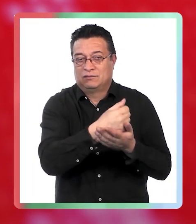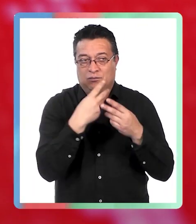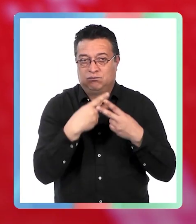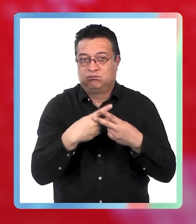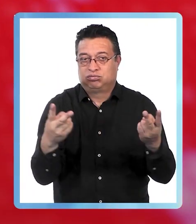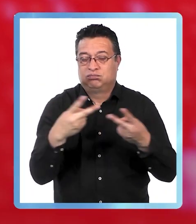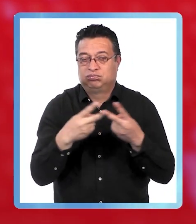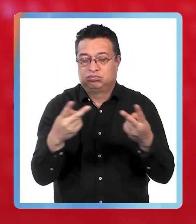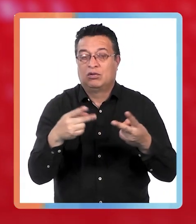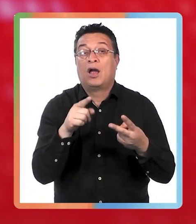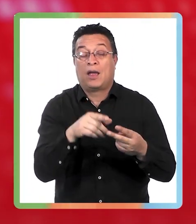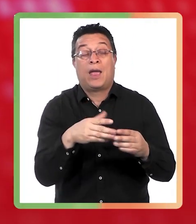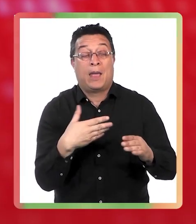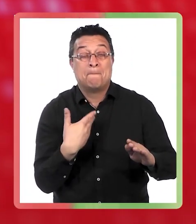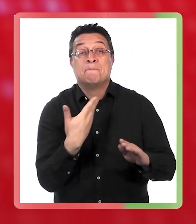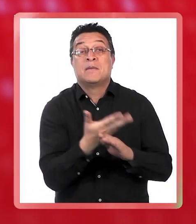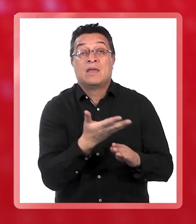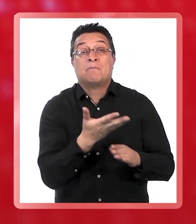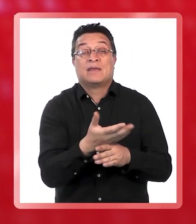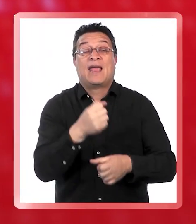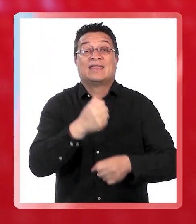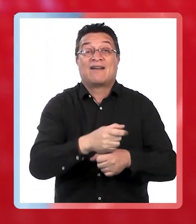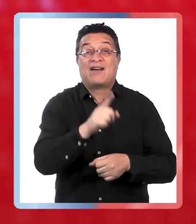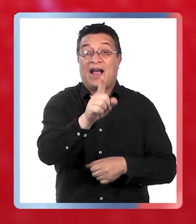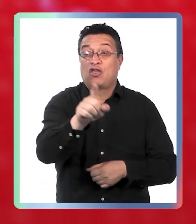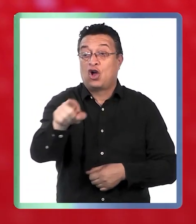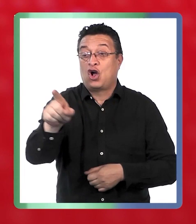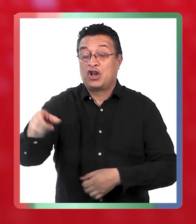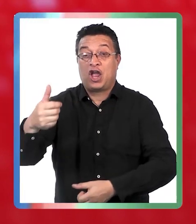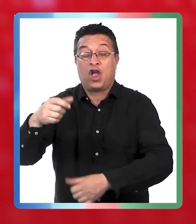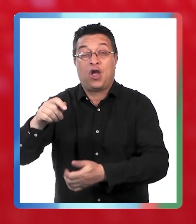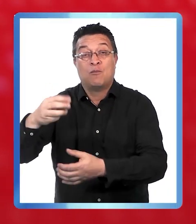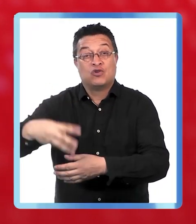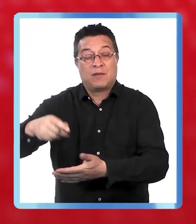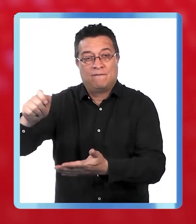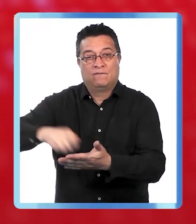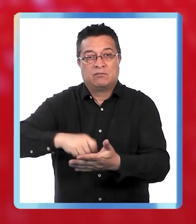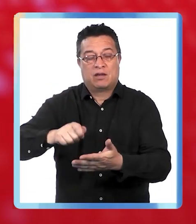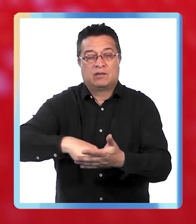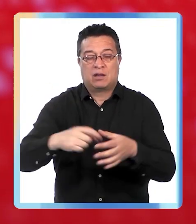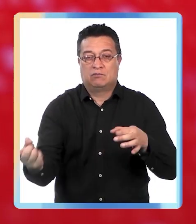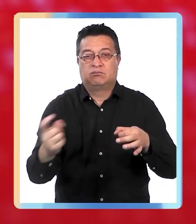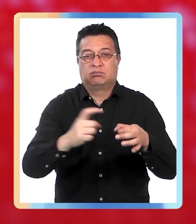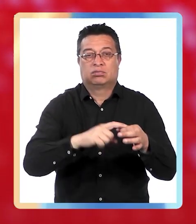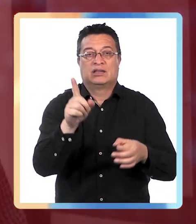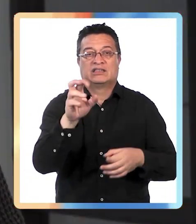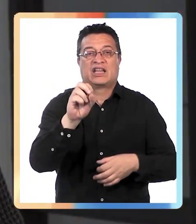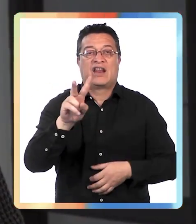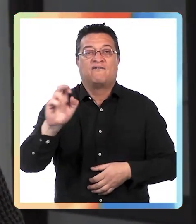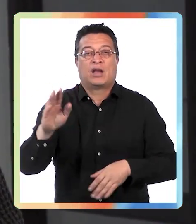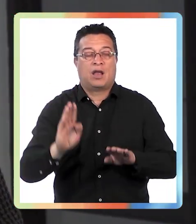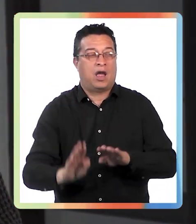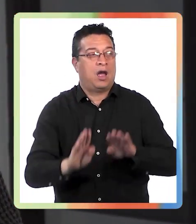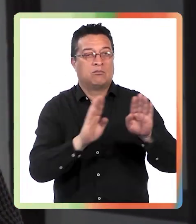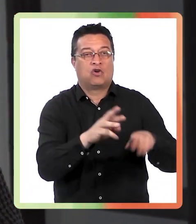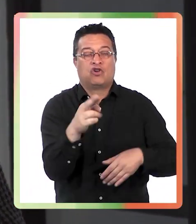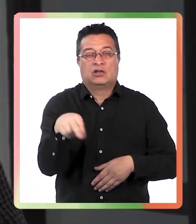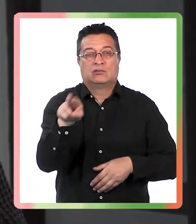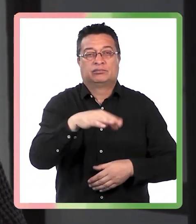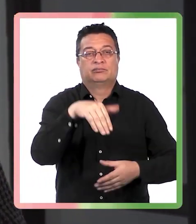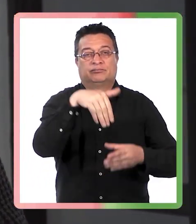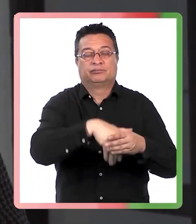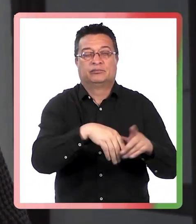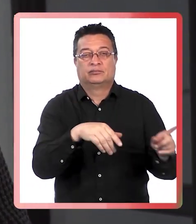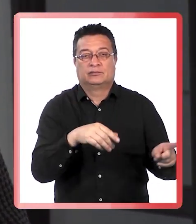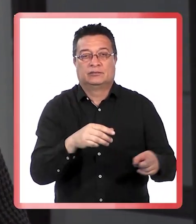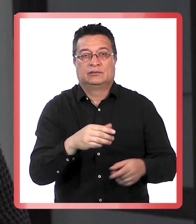jefe comunal, donde se le solicitaría a trabajadores municipales firmar patrocinios ante el CERVEL para apoyar la reelección